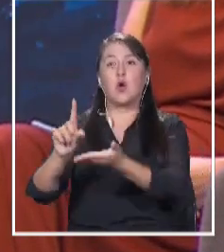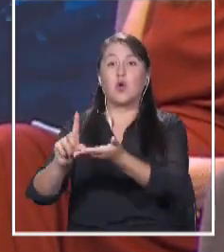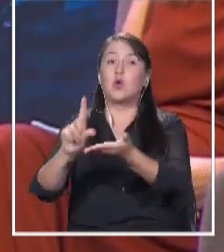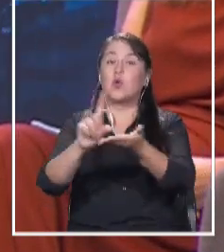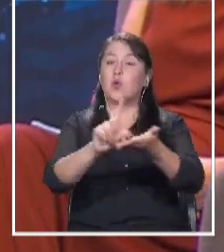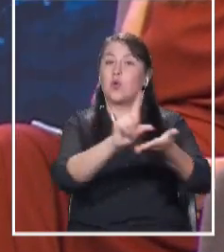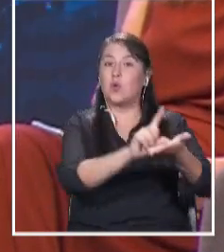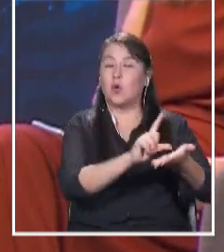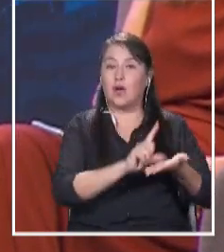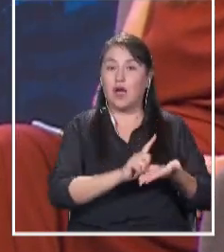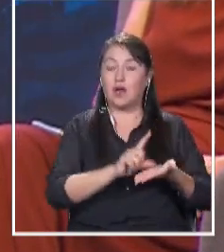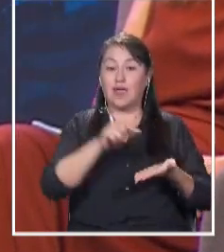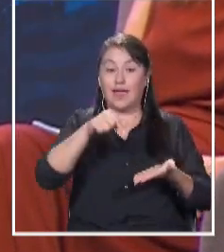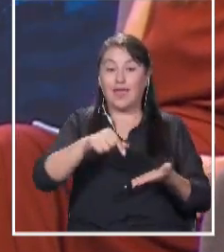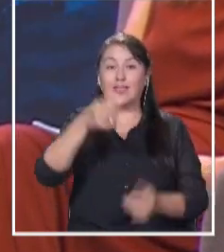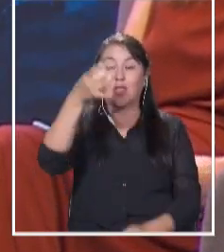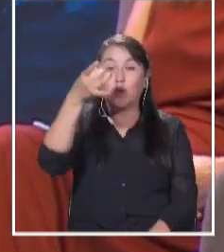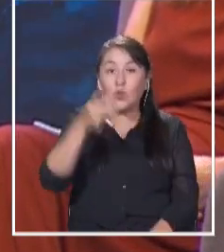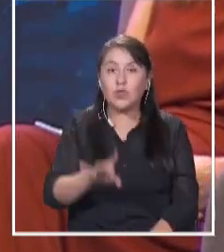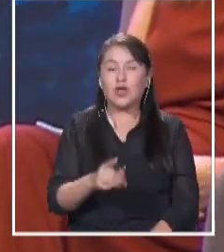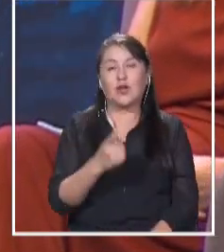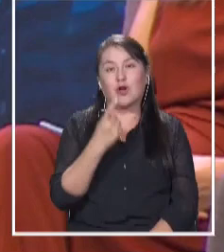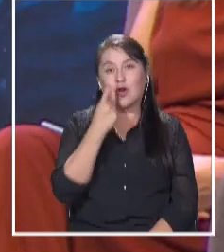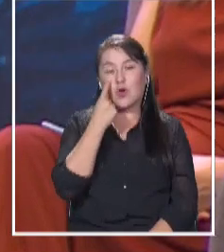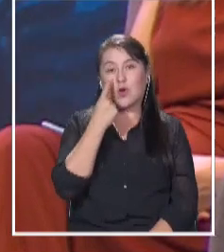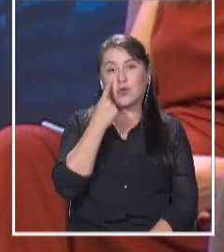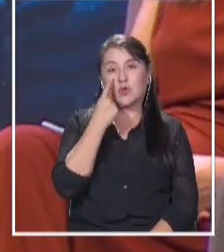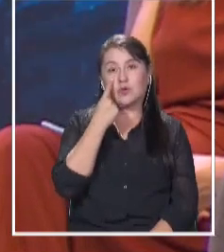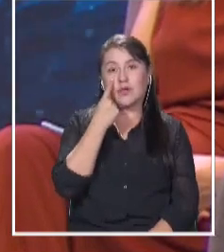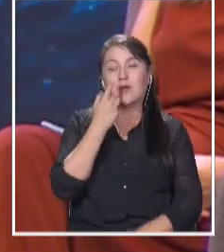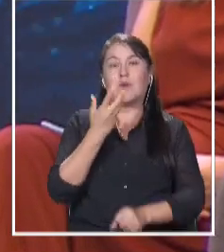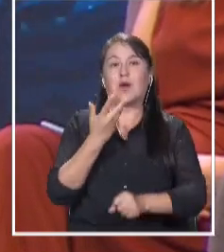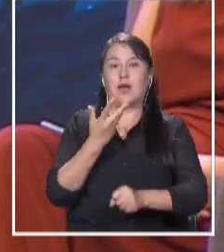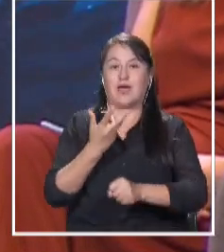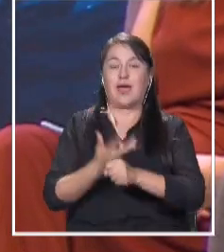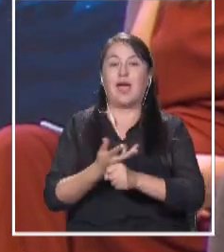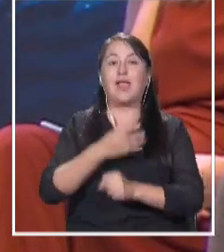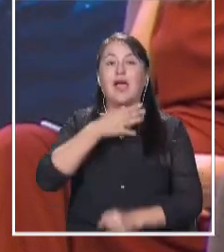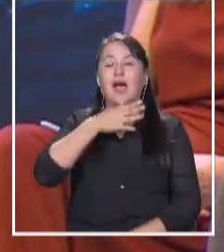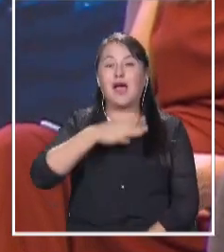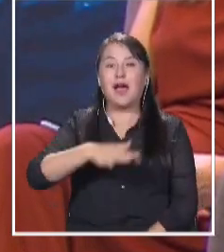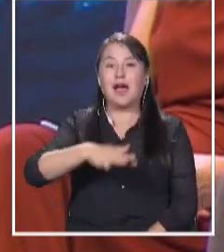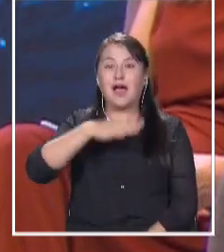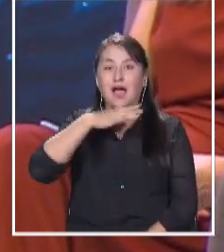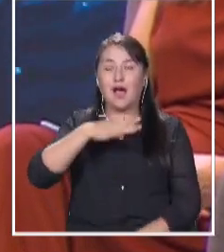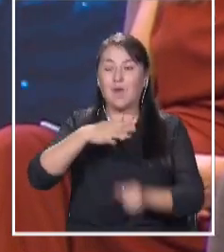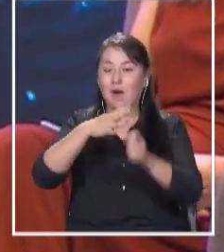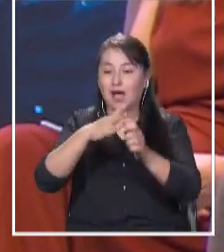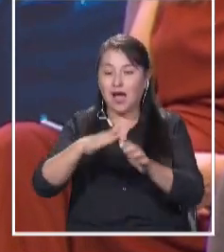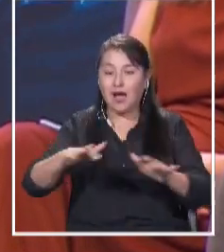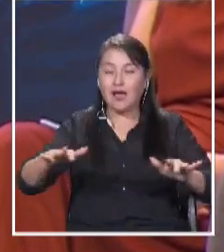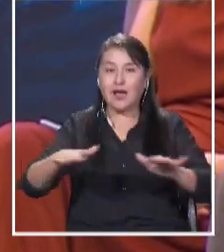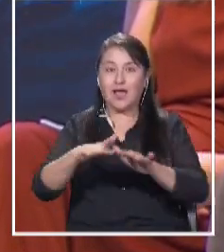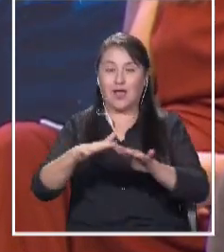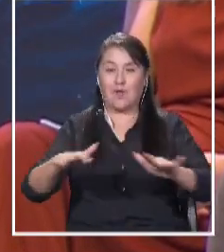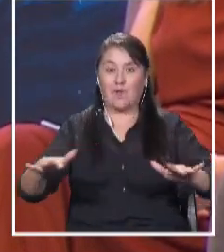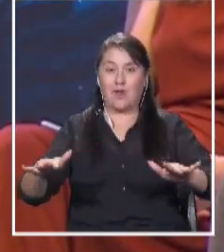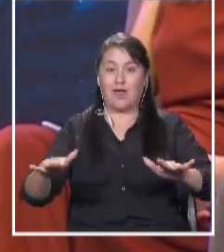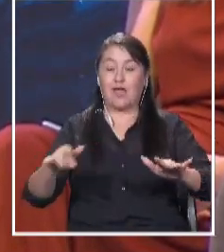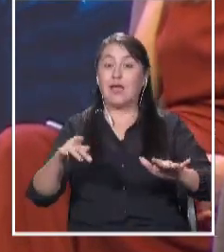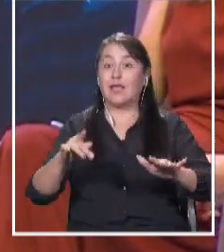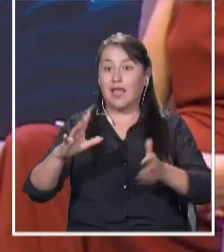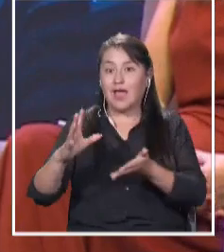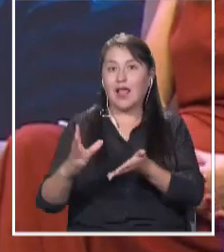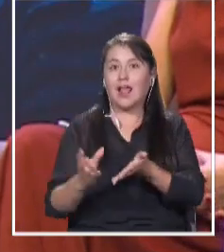que no el único al menos que conocemos, que tiene agua líquida. Agua líquida que ha logrado